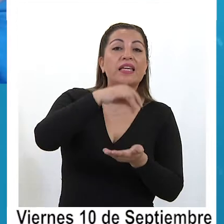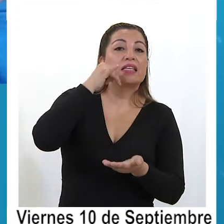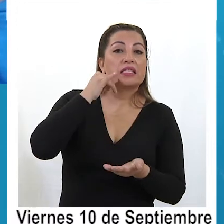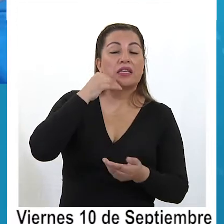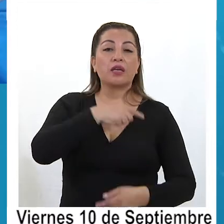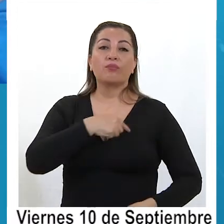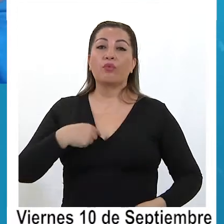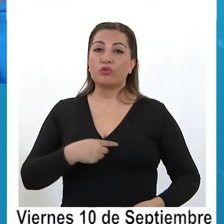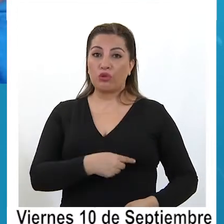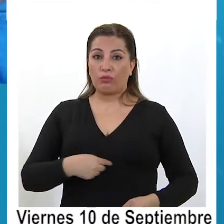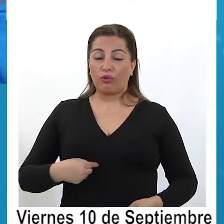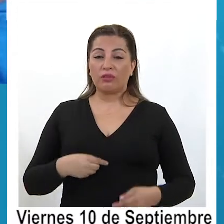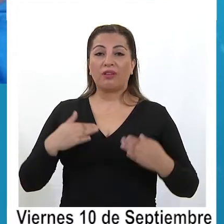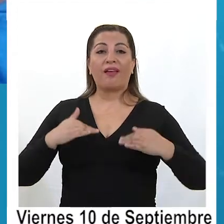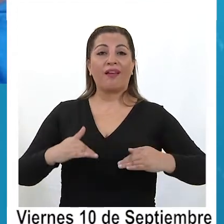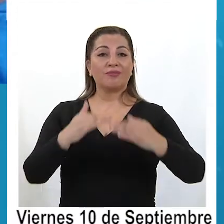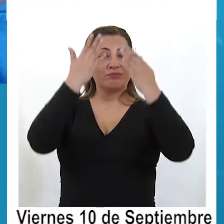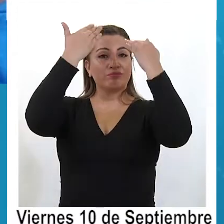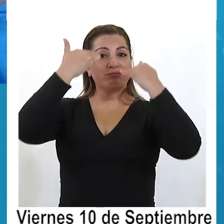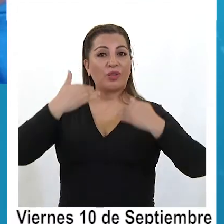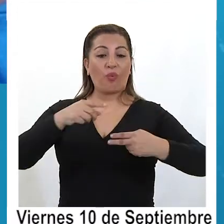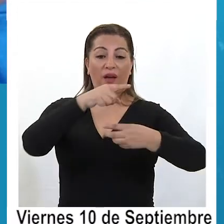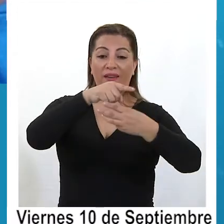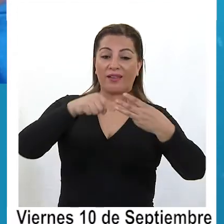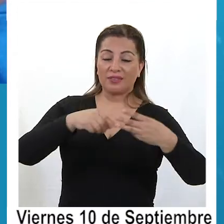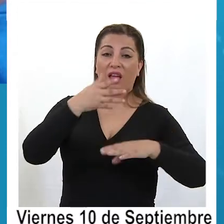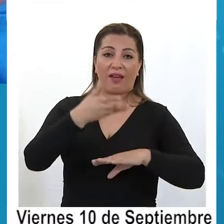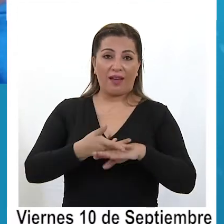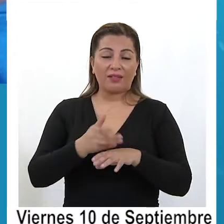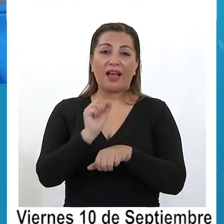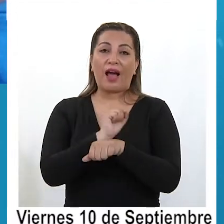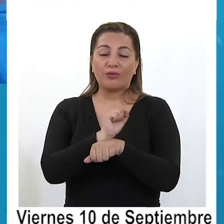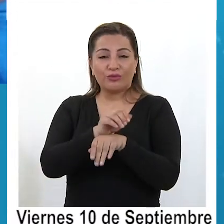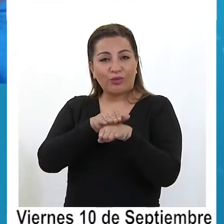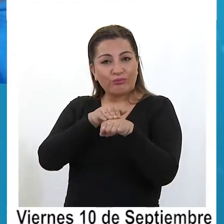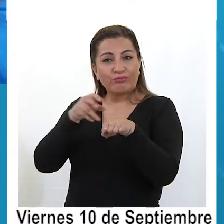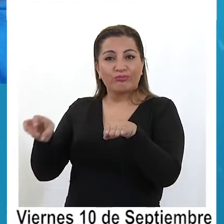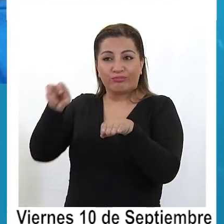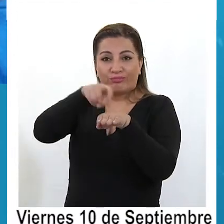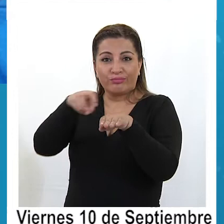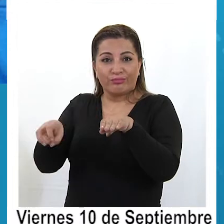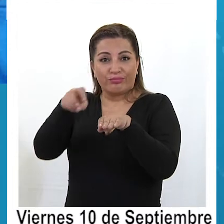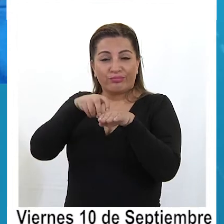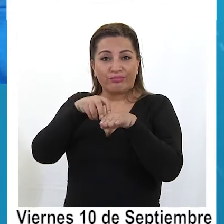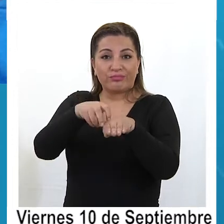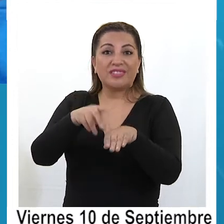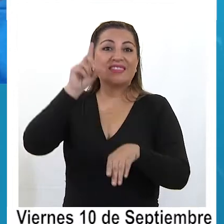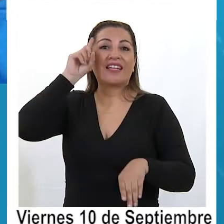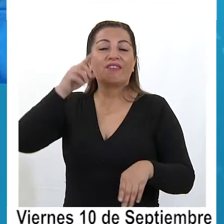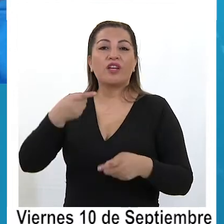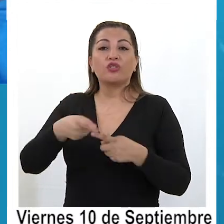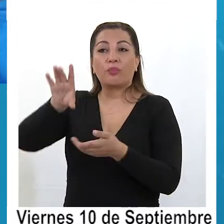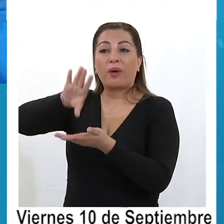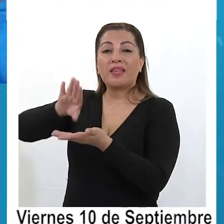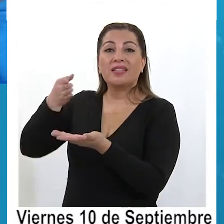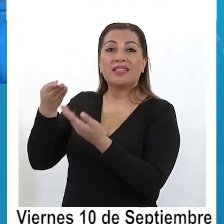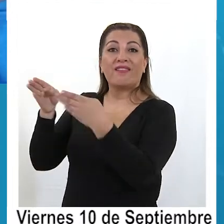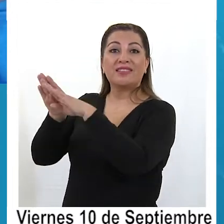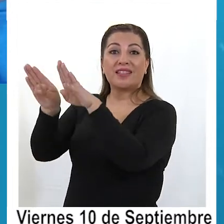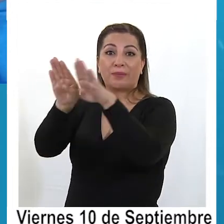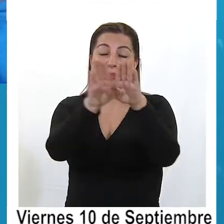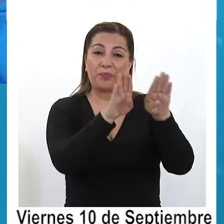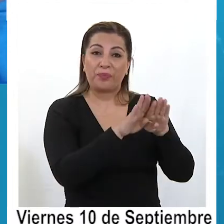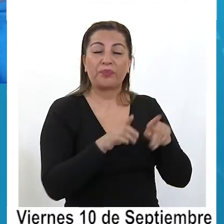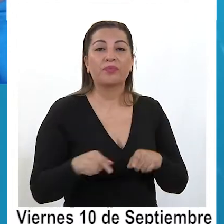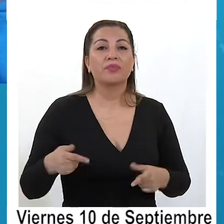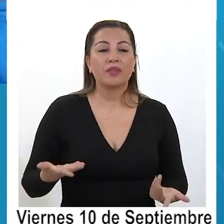Pozo Almonte y Guara, donde sí hay una complejidad en transporte y traslado, entendiéndose, por cierto, también que la frontera está cerrada. Es decir, toda la dinámica